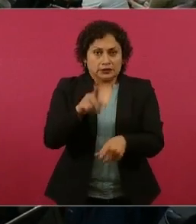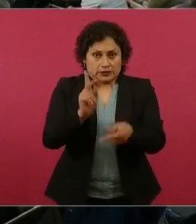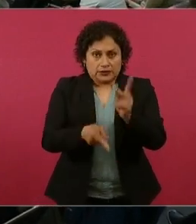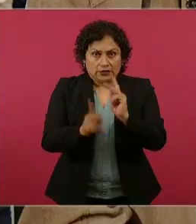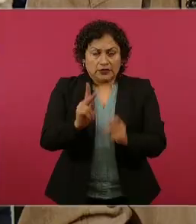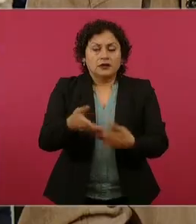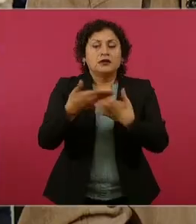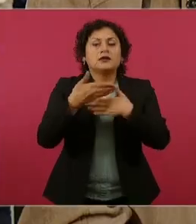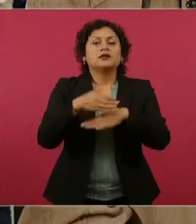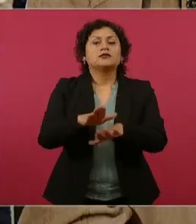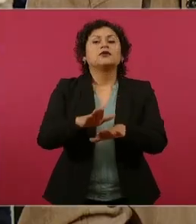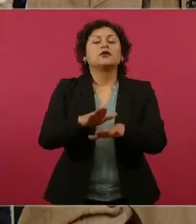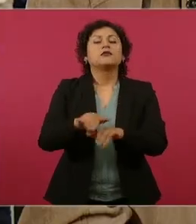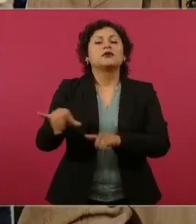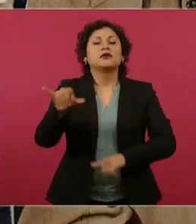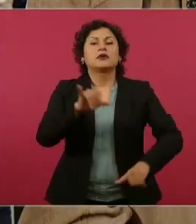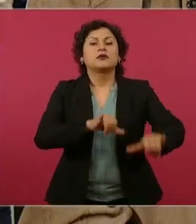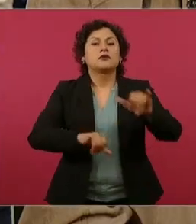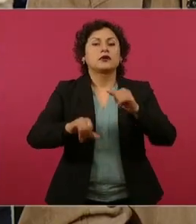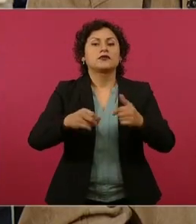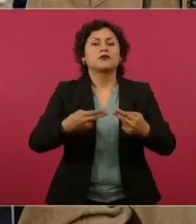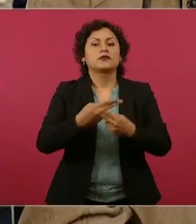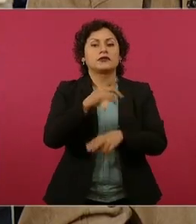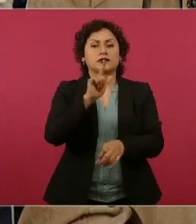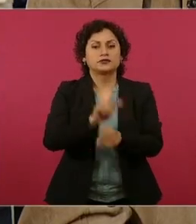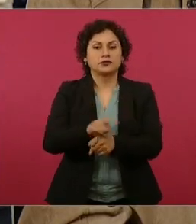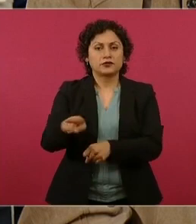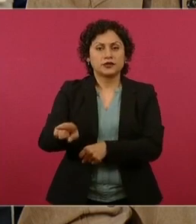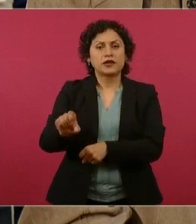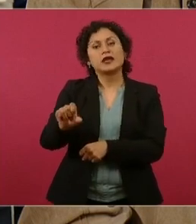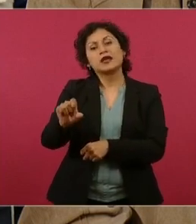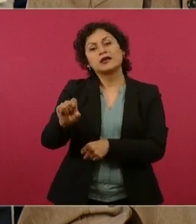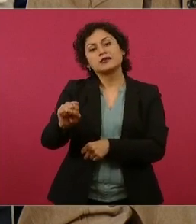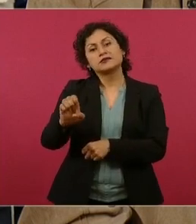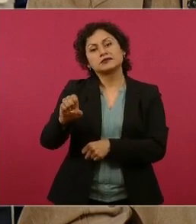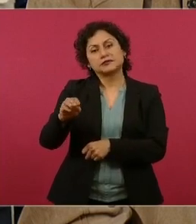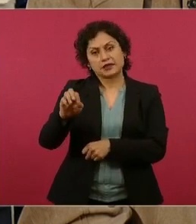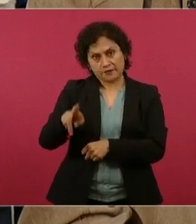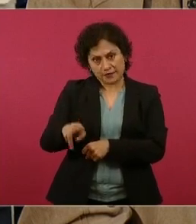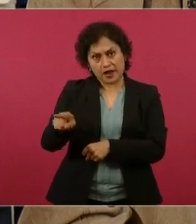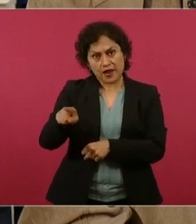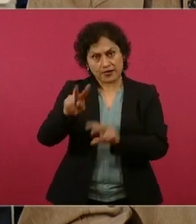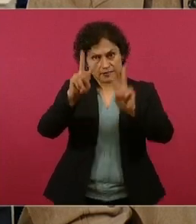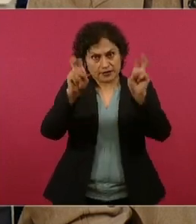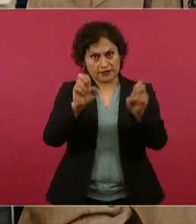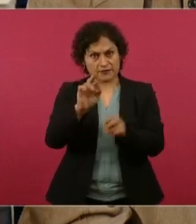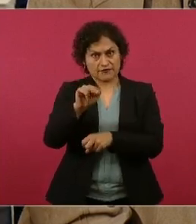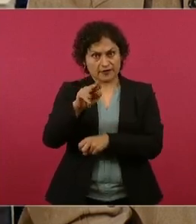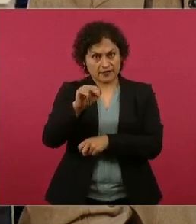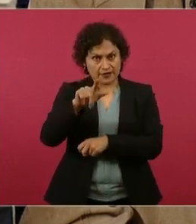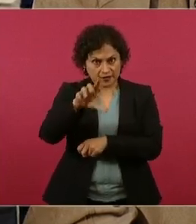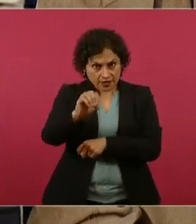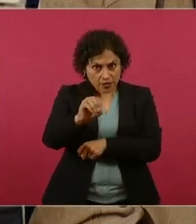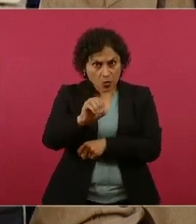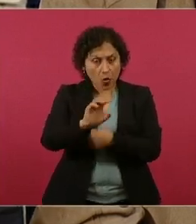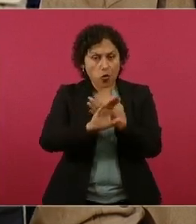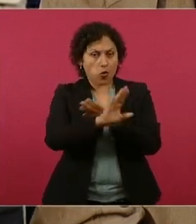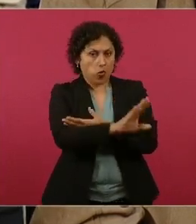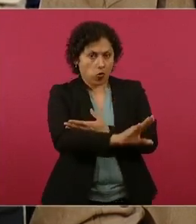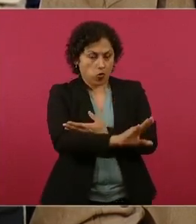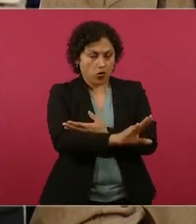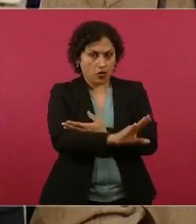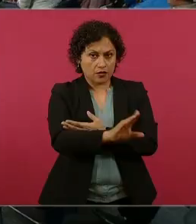Seguridad Nacional de la Secretaría de Marina, justo para detectar el fentanilo. Si esto es… bueno, si